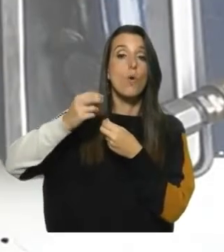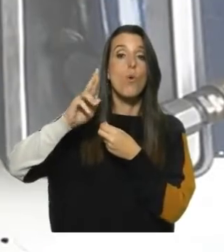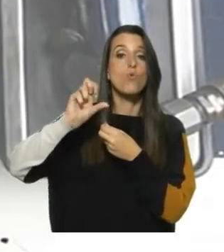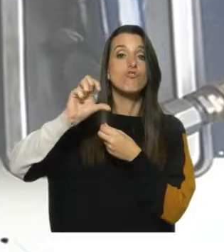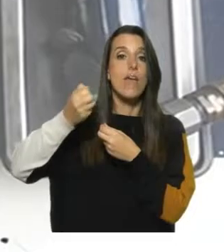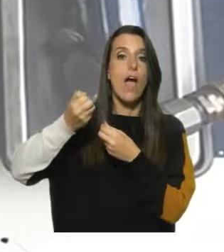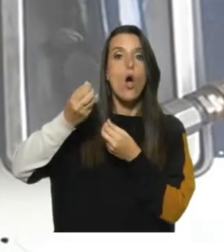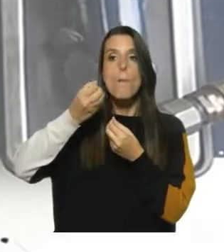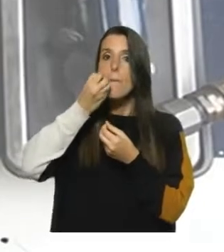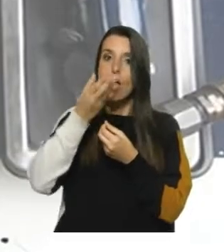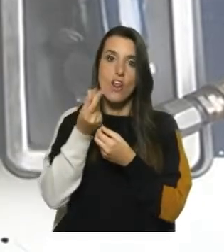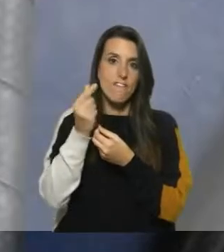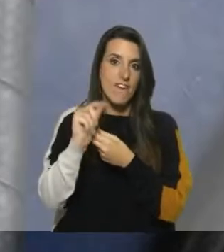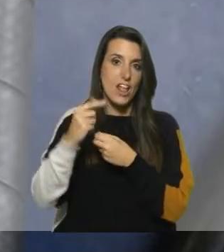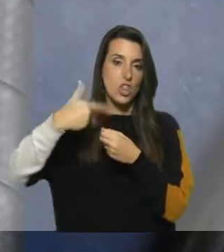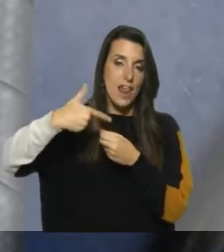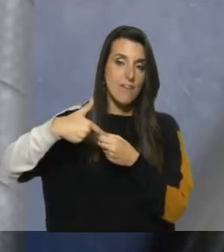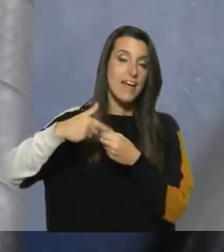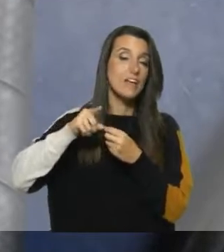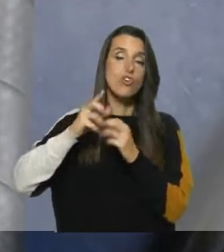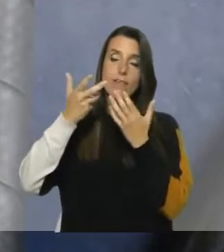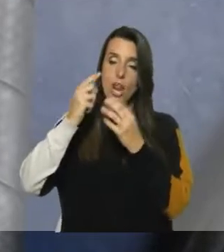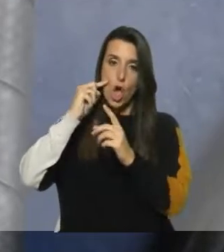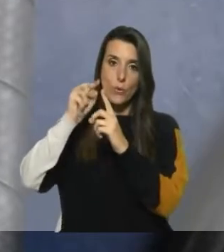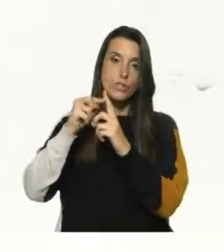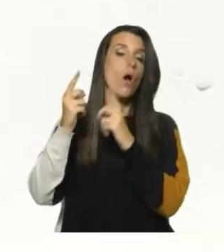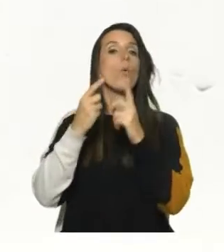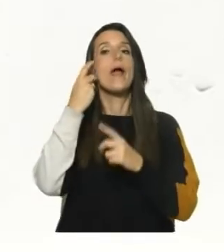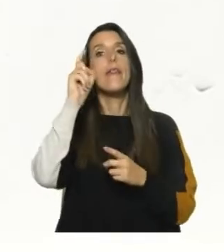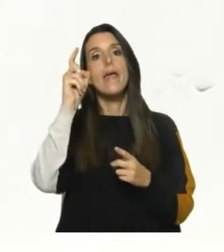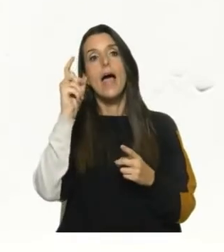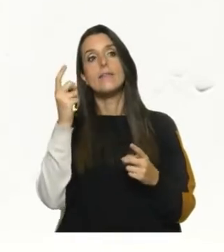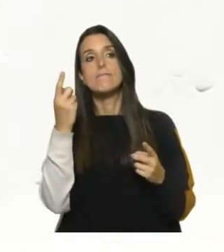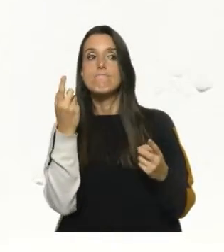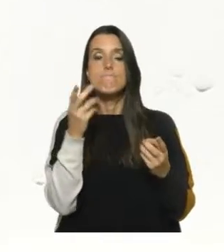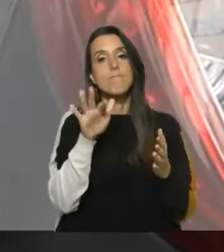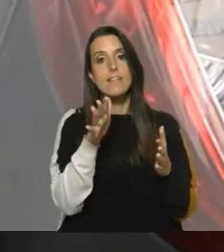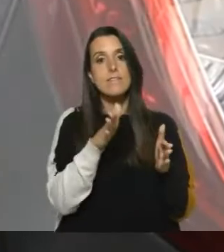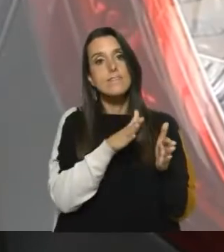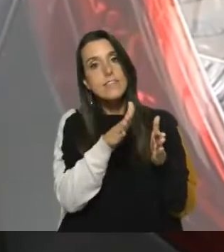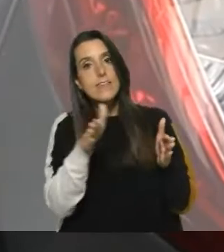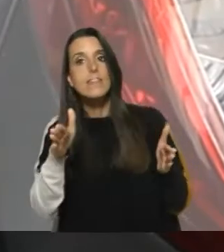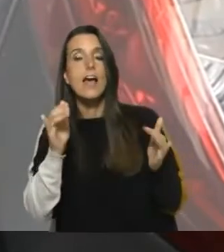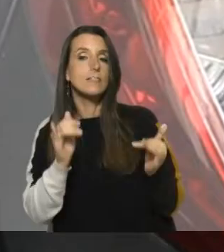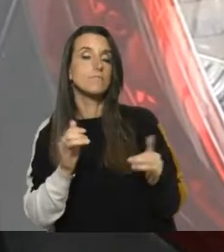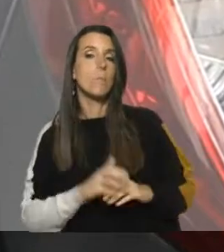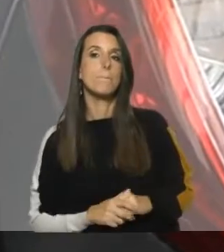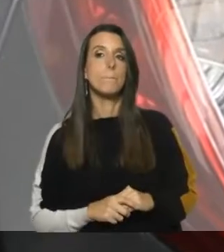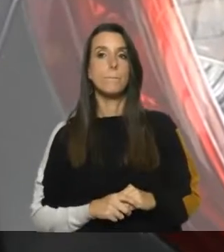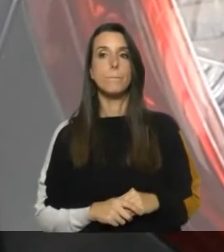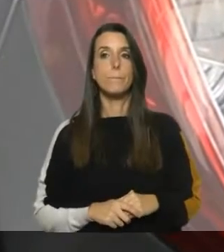para buscar la eficiencia y esa es la línea en la que nos mantenemos recursos de estas ideas no van en líneas muy diferentes vamos justamente a conversar sobre eso